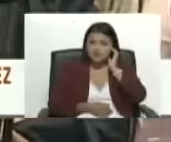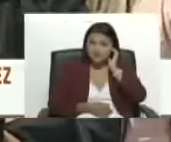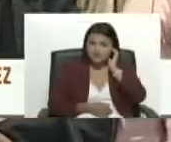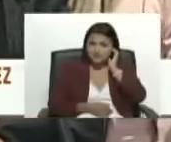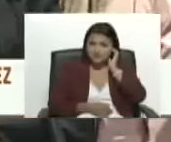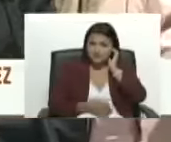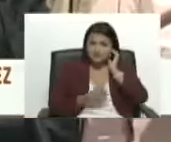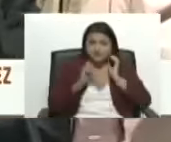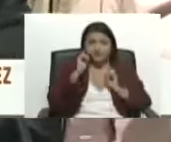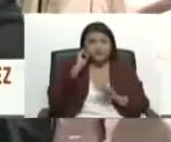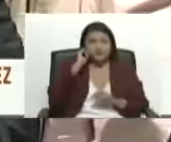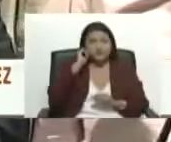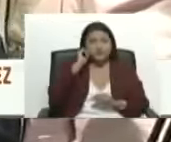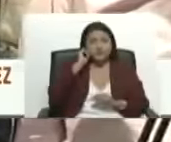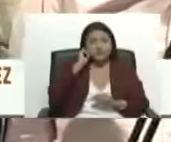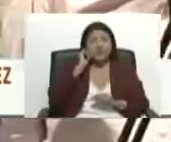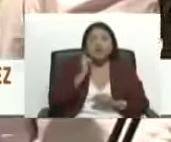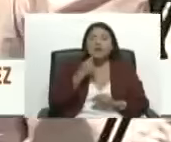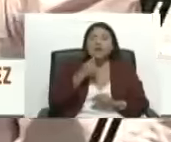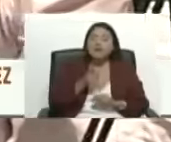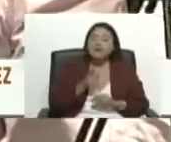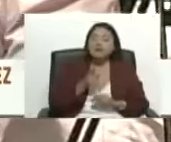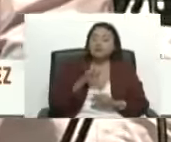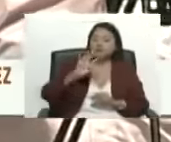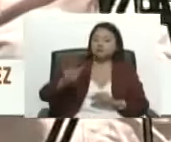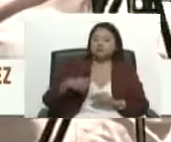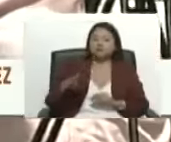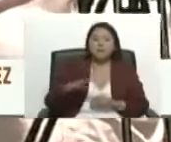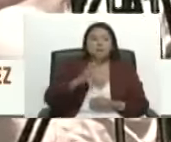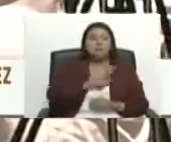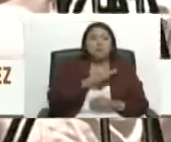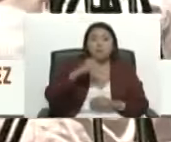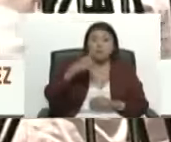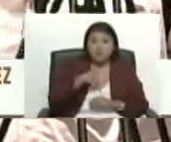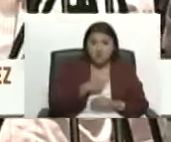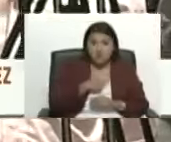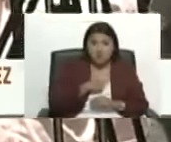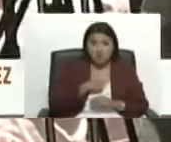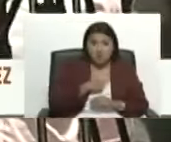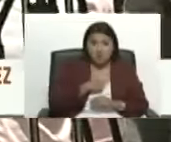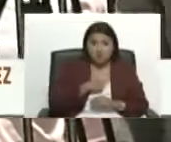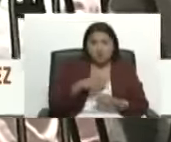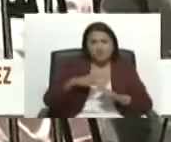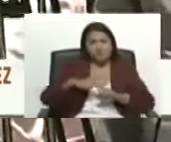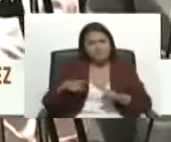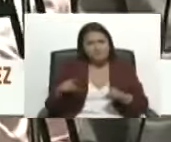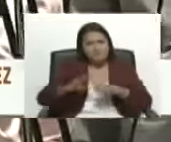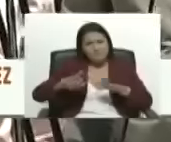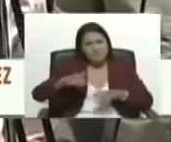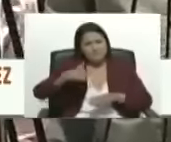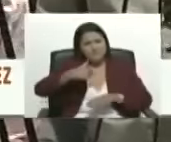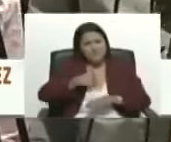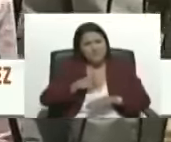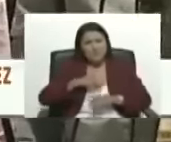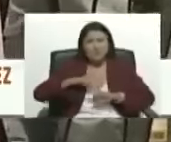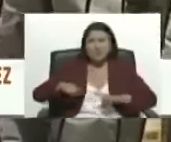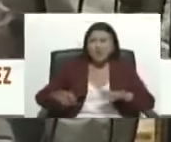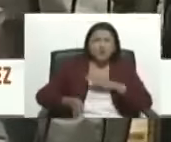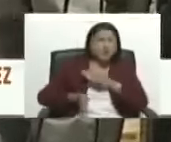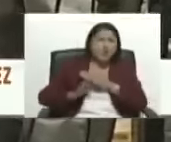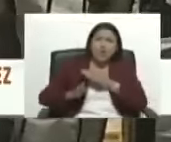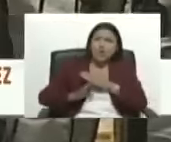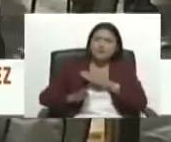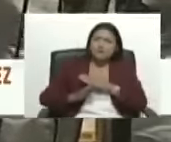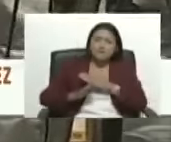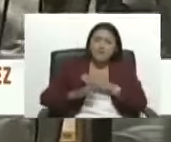dicen, este territorio es mío, el mar es mío, cuando ni siquiera se ha delimitado conforme a fronteras terrestres que se